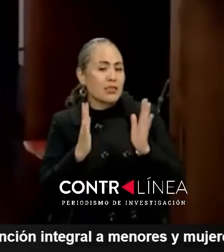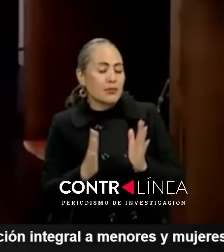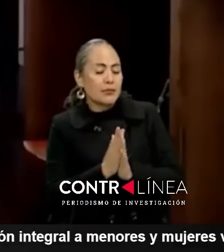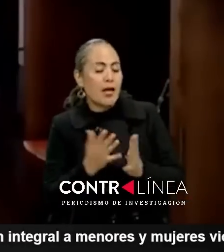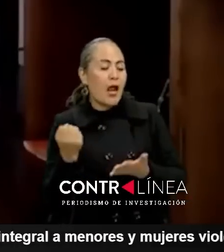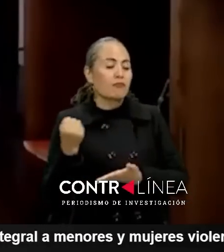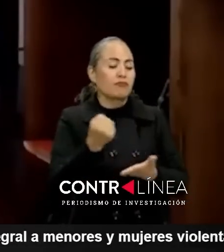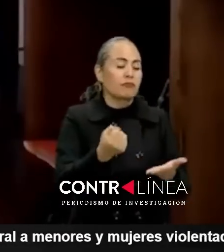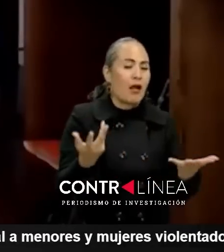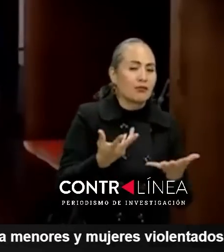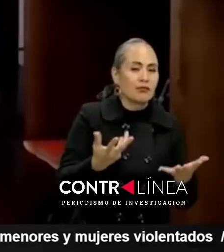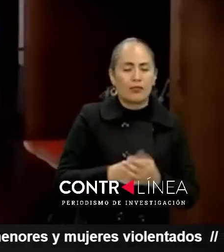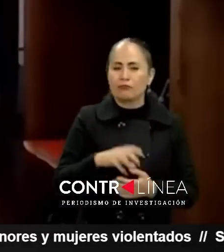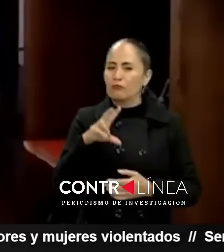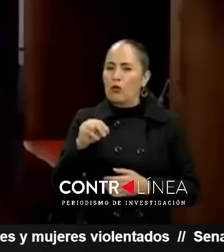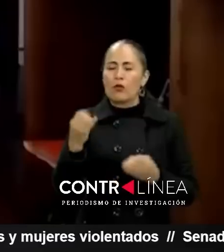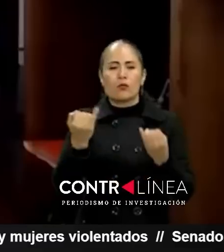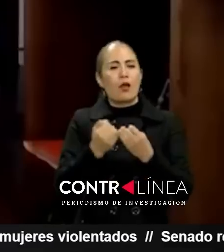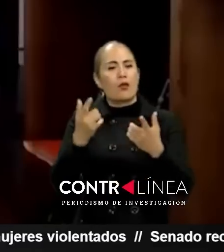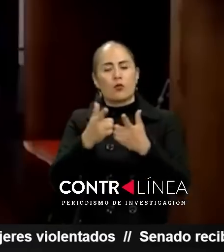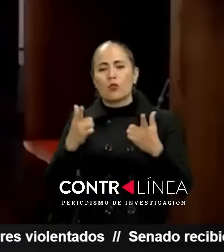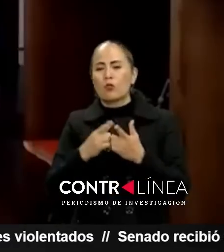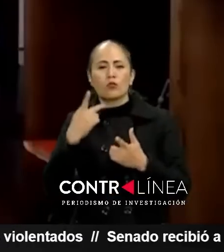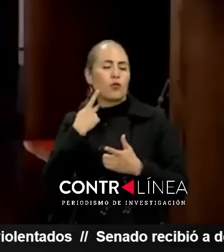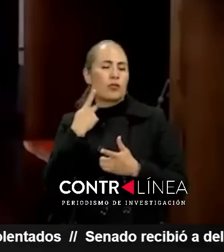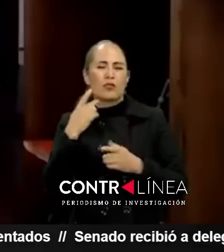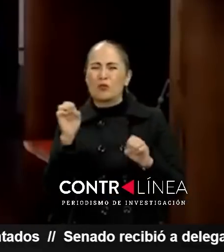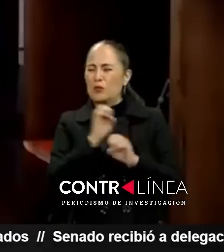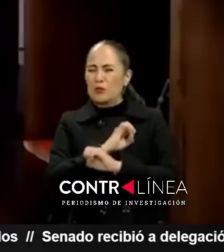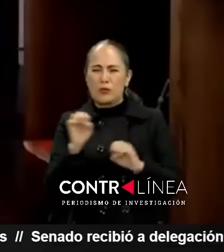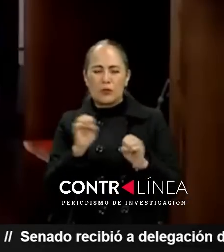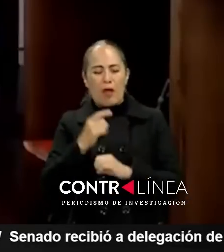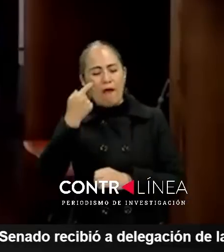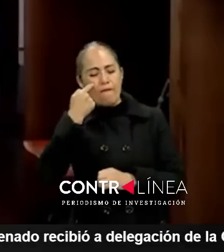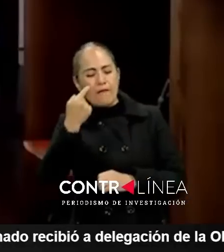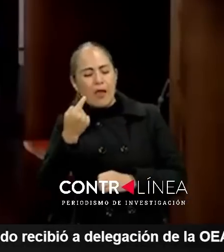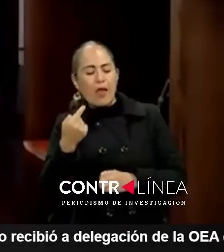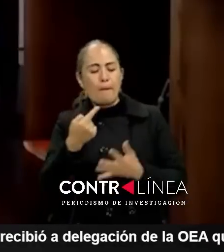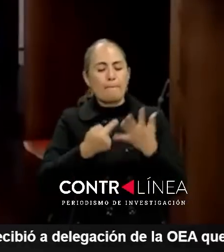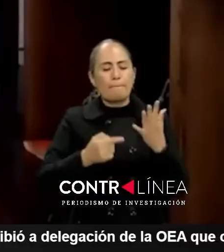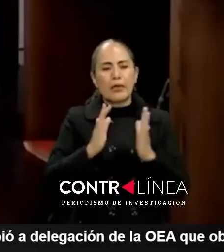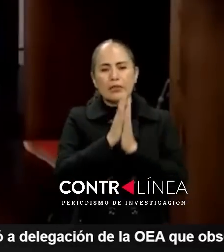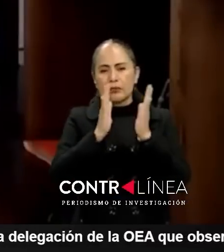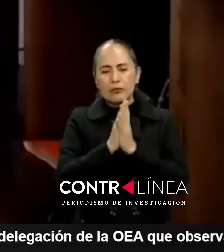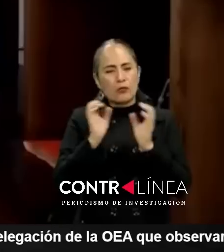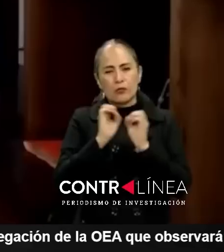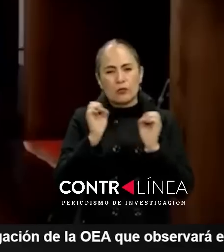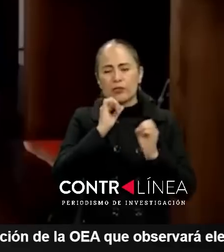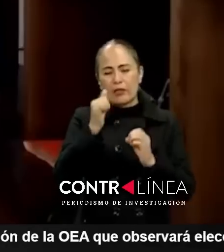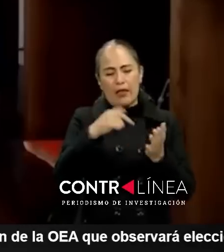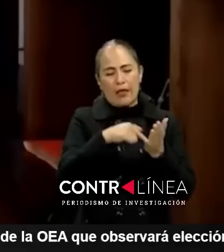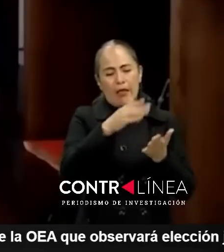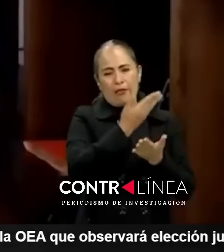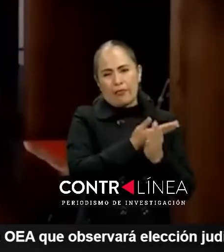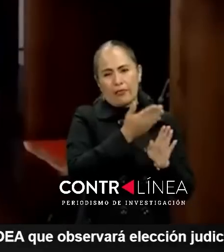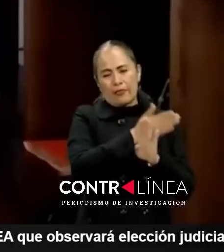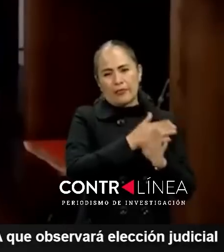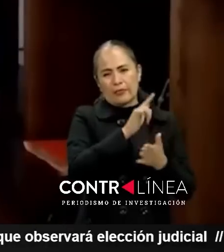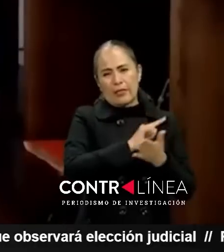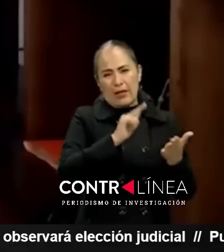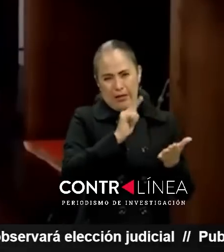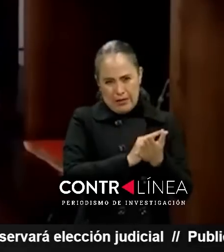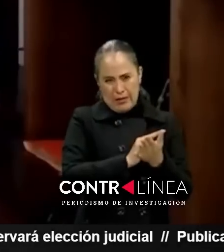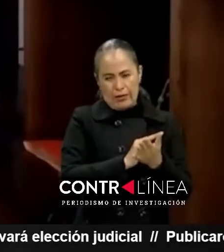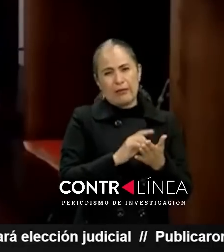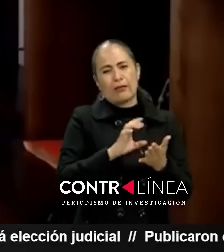partidos políticos no tienen cabida en su desarrollo conforme a lo dispuesto en la propia reforma constitucional, en la Ley General de